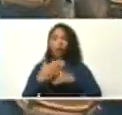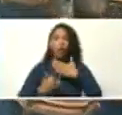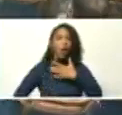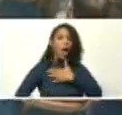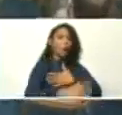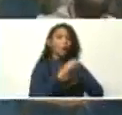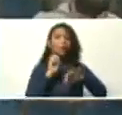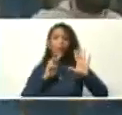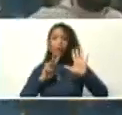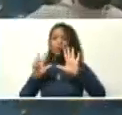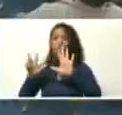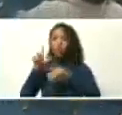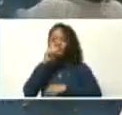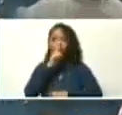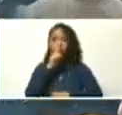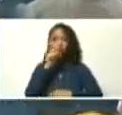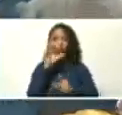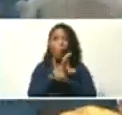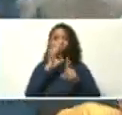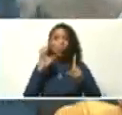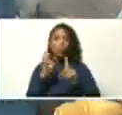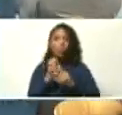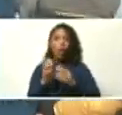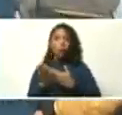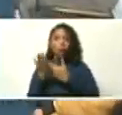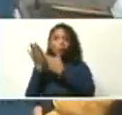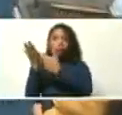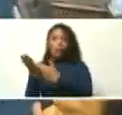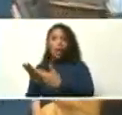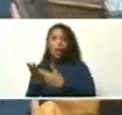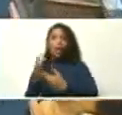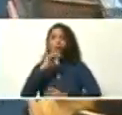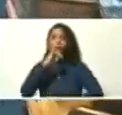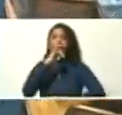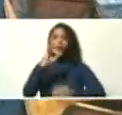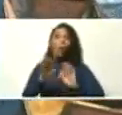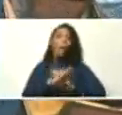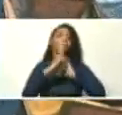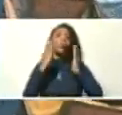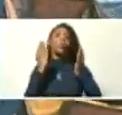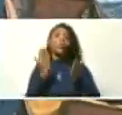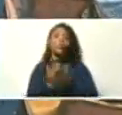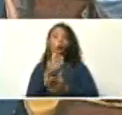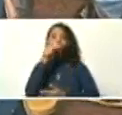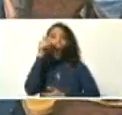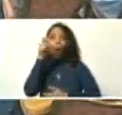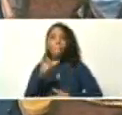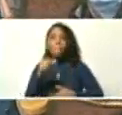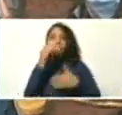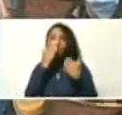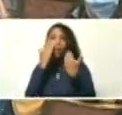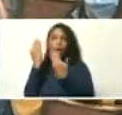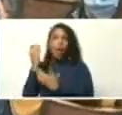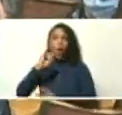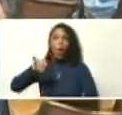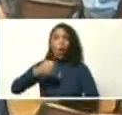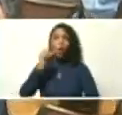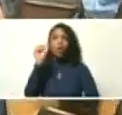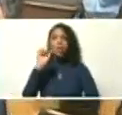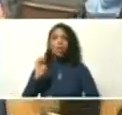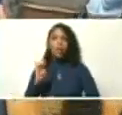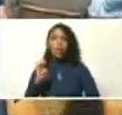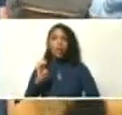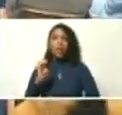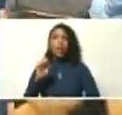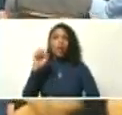78 años de tradición. Recibe el equipo de Noticiero Mundial José Leonardo Gómez, Roxana Jessica